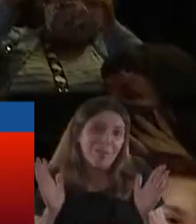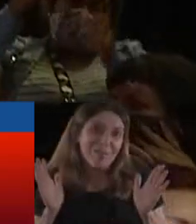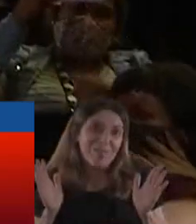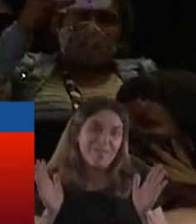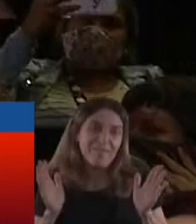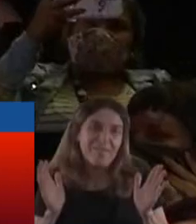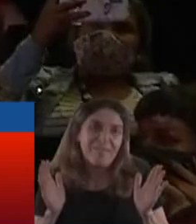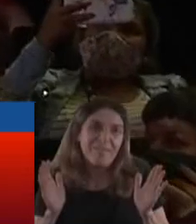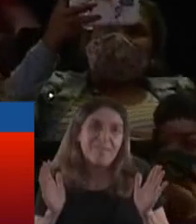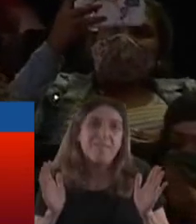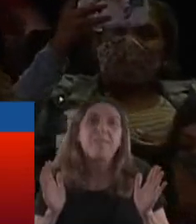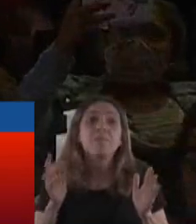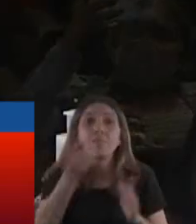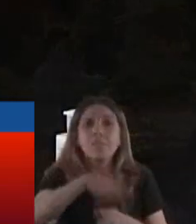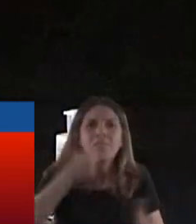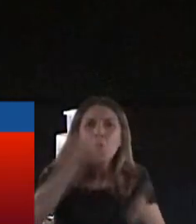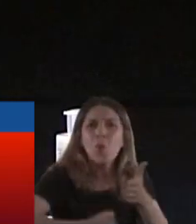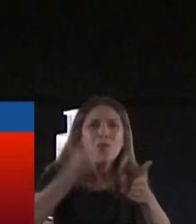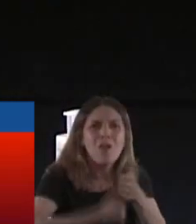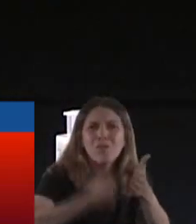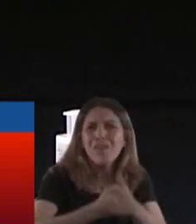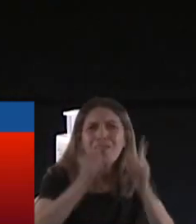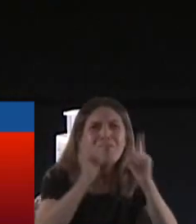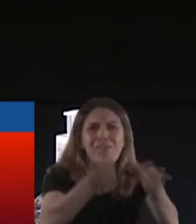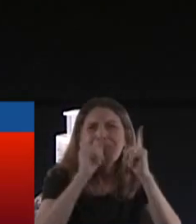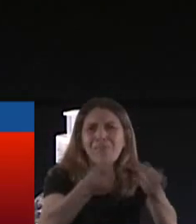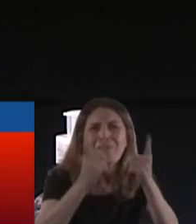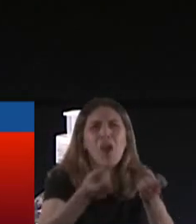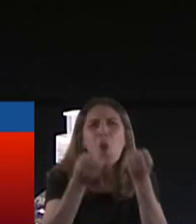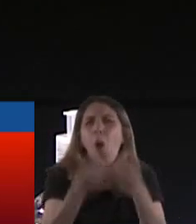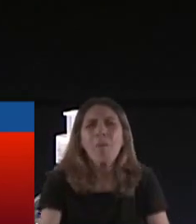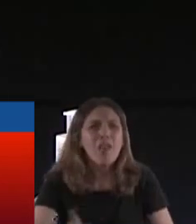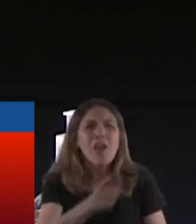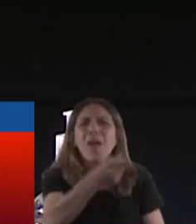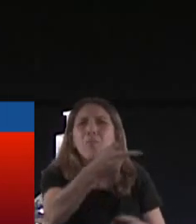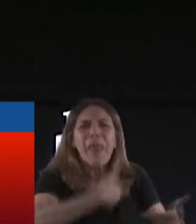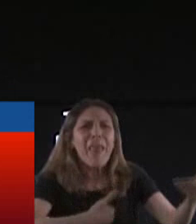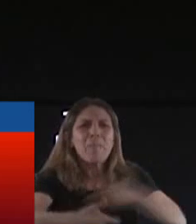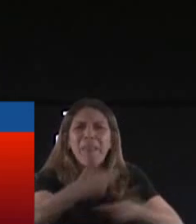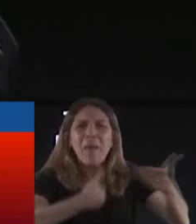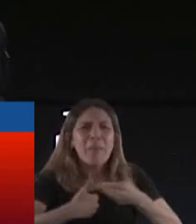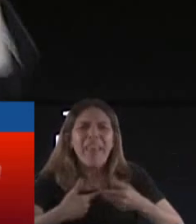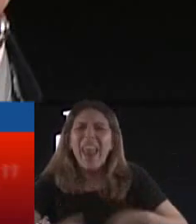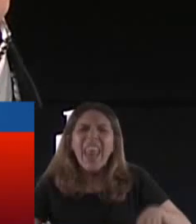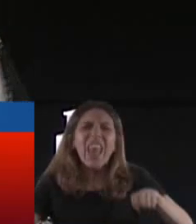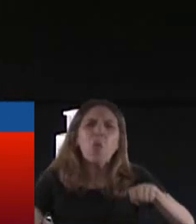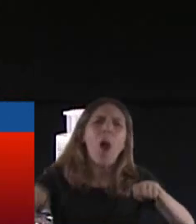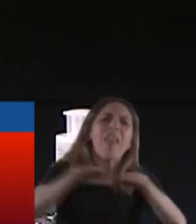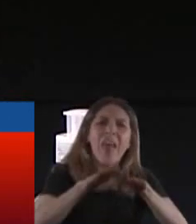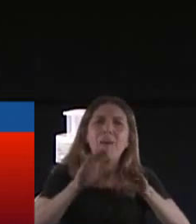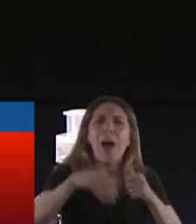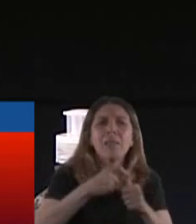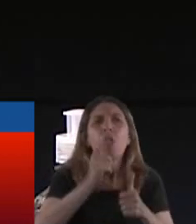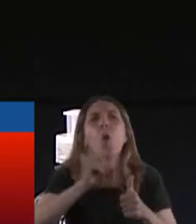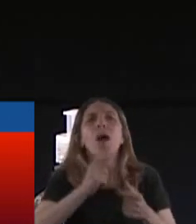a que no bajen los brazos, que sigan demandando más igualdad, porque la desigualdad además se ve en muchas otras cosas, no